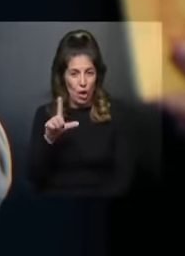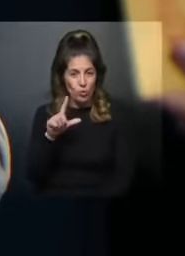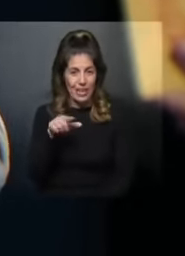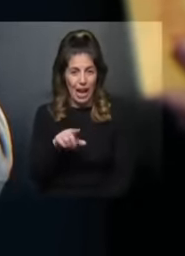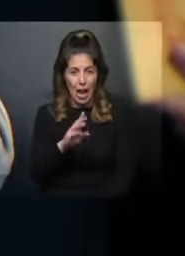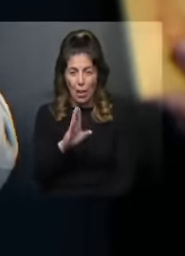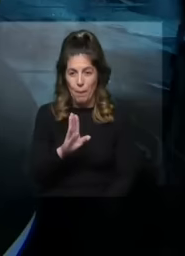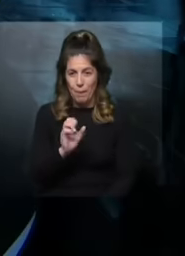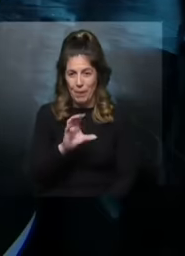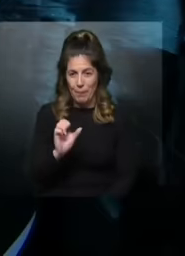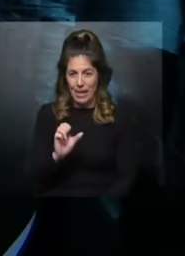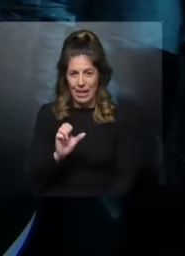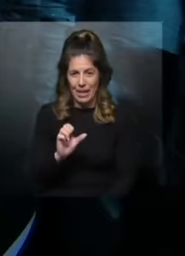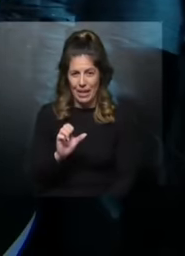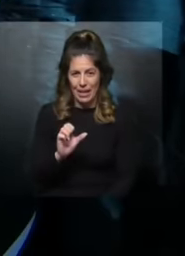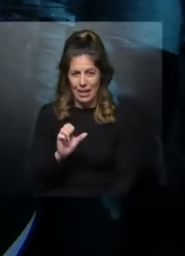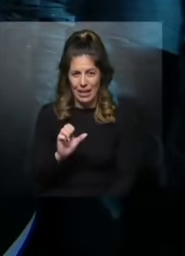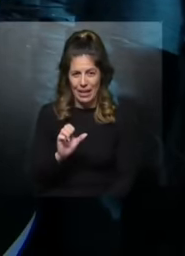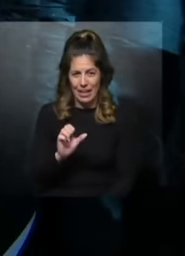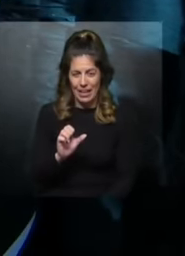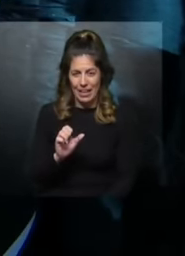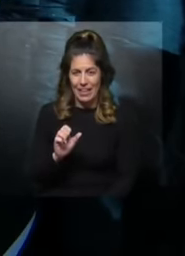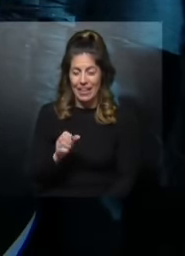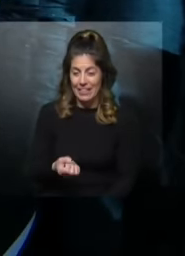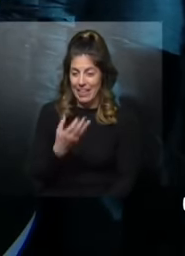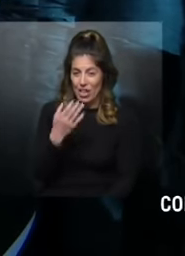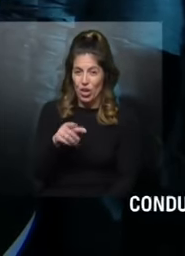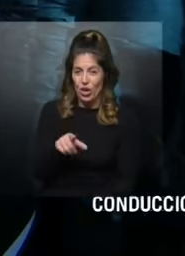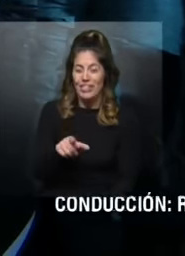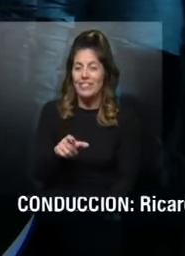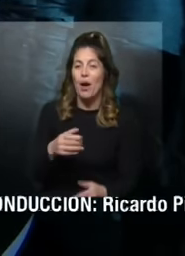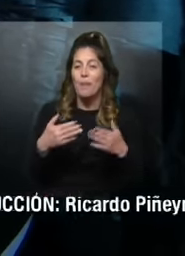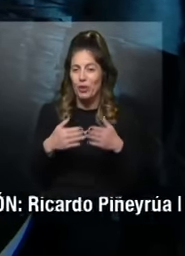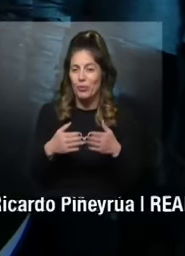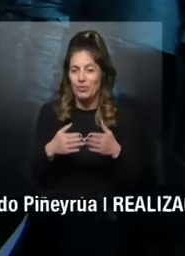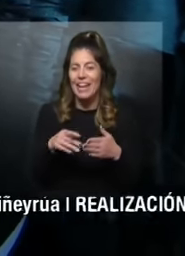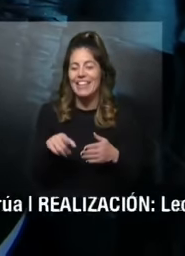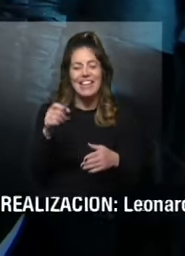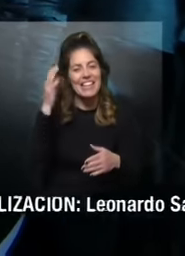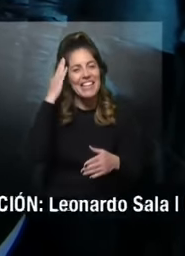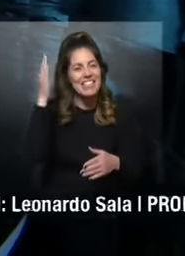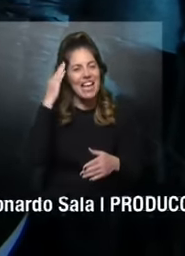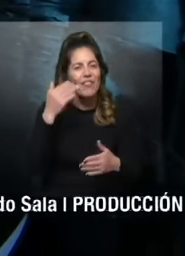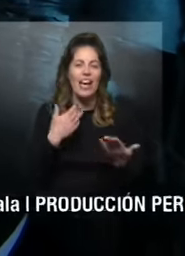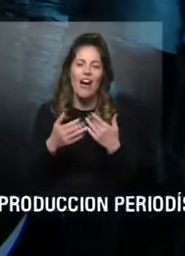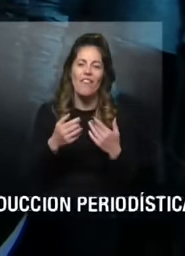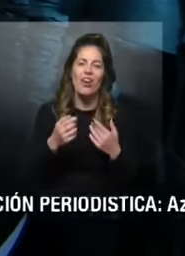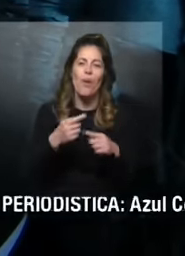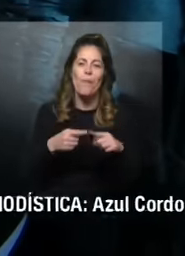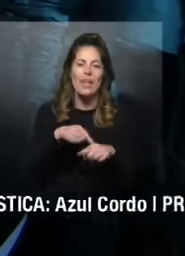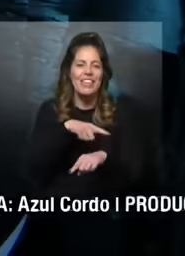pregunta. El Pepe y su sabiduría, ¿qué dijo? Habló media hora de la papas. Historia de la papa. Claro, qué vivo, zafó. Y terminó